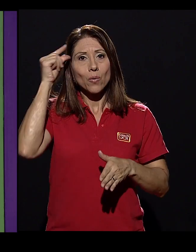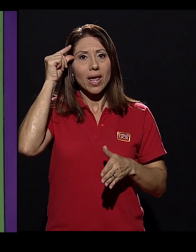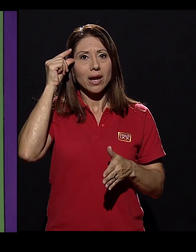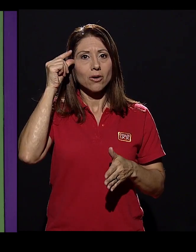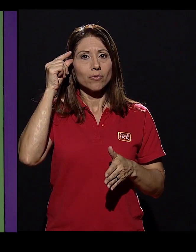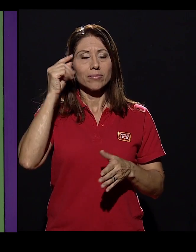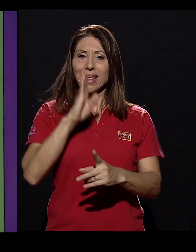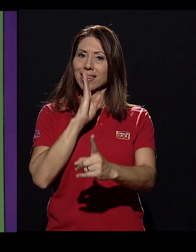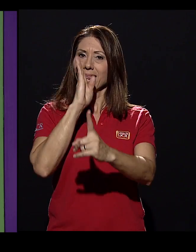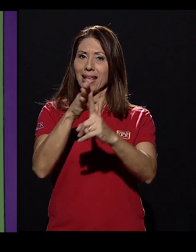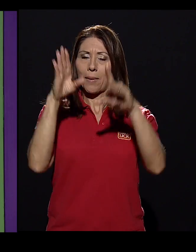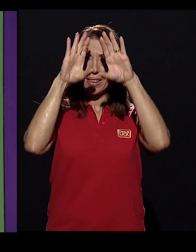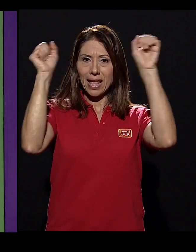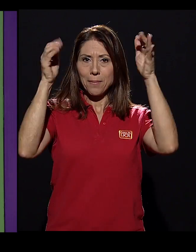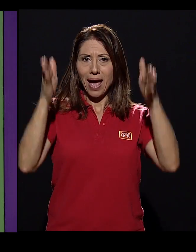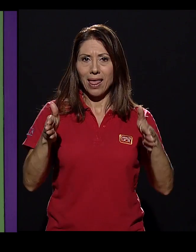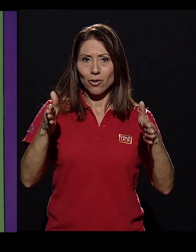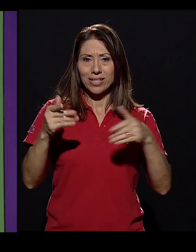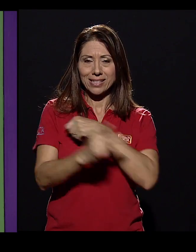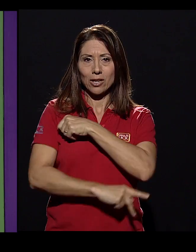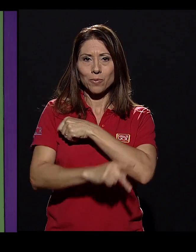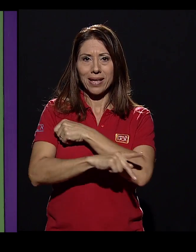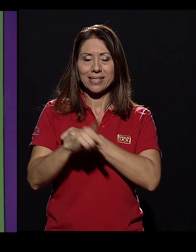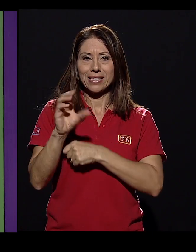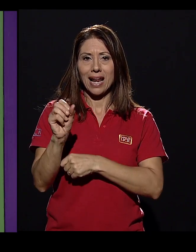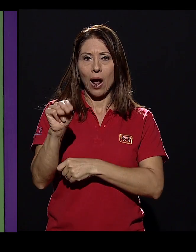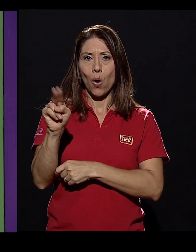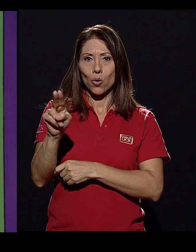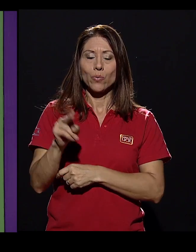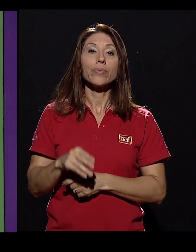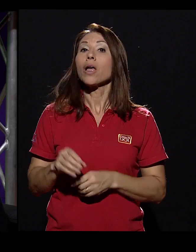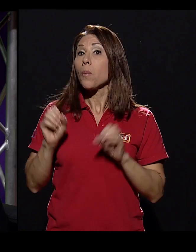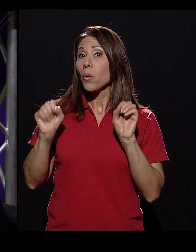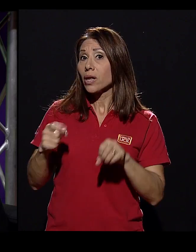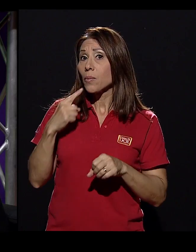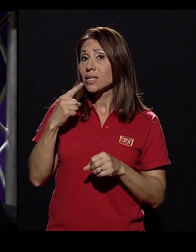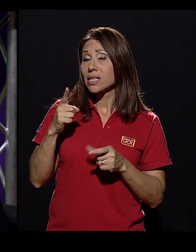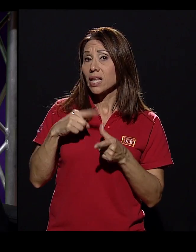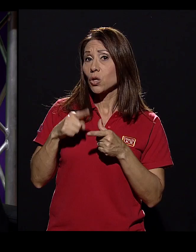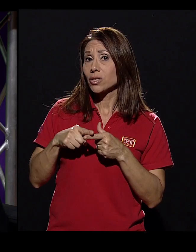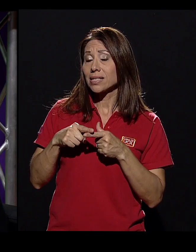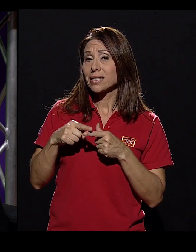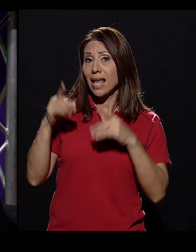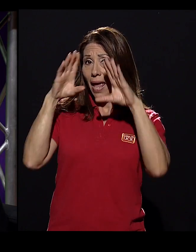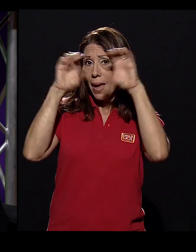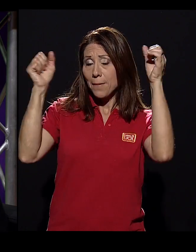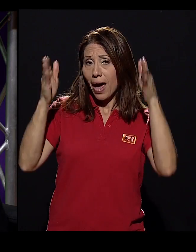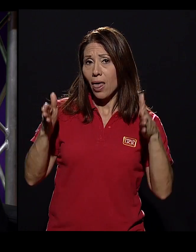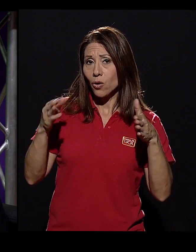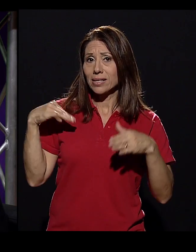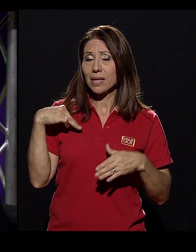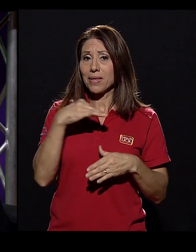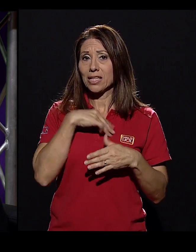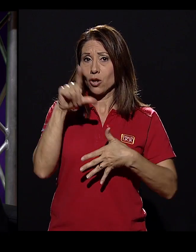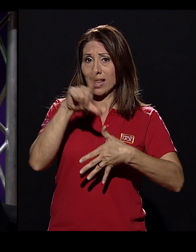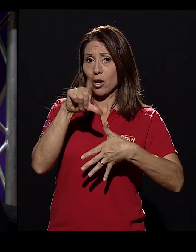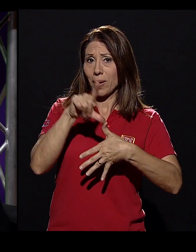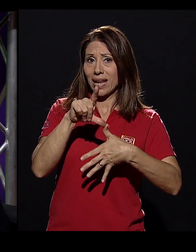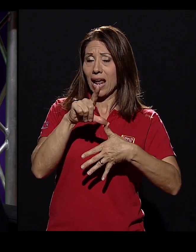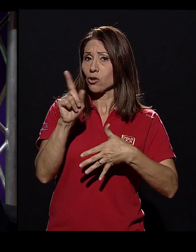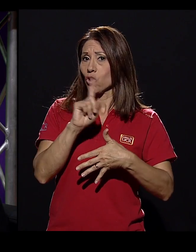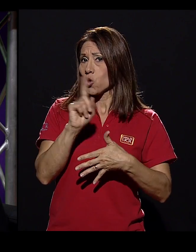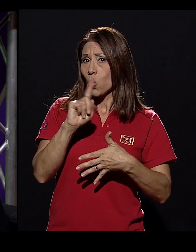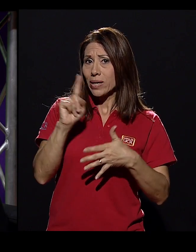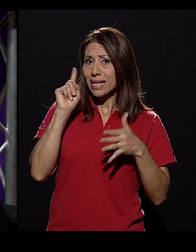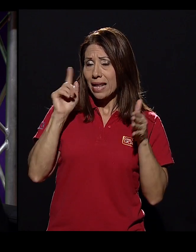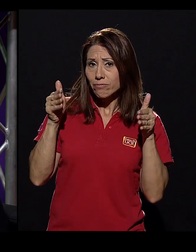gobiernos, directamente los embajadores de los países en Naciones Unidas. Podríamos decir que, por ejemplo, los embajadores y ministros latinoamericanos no